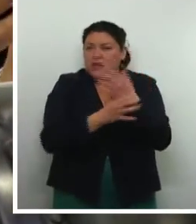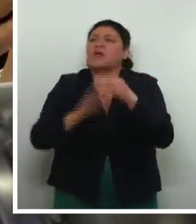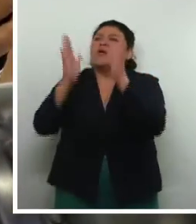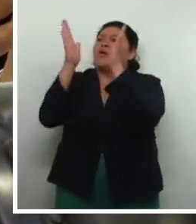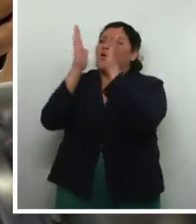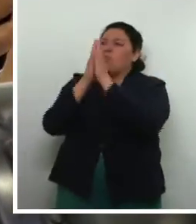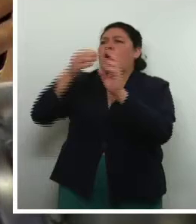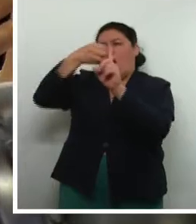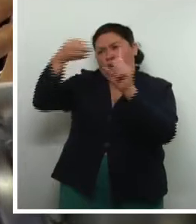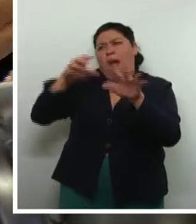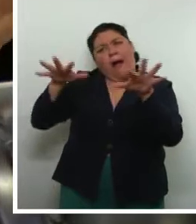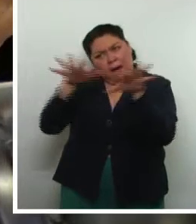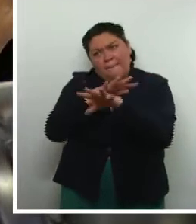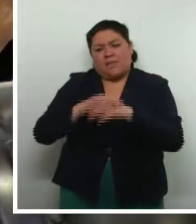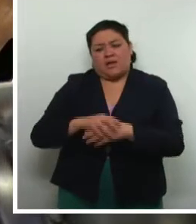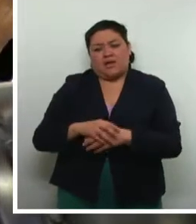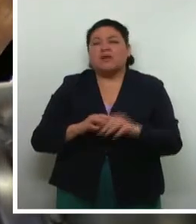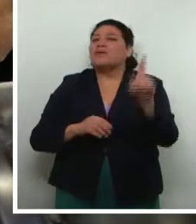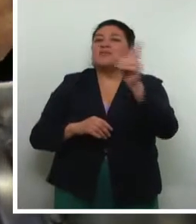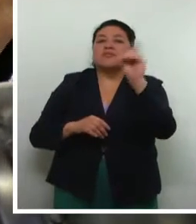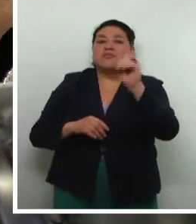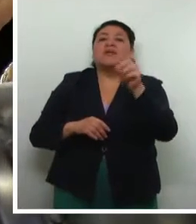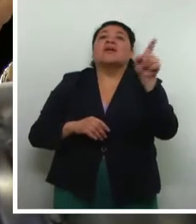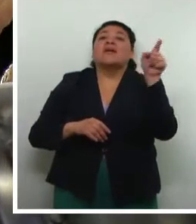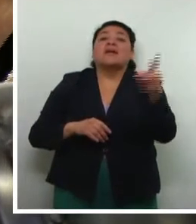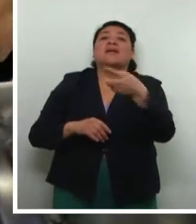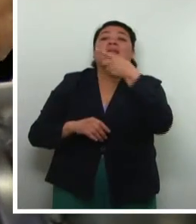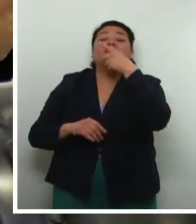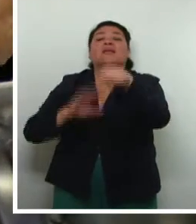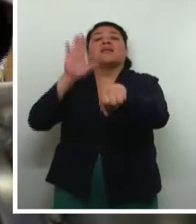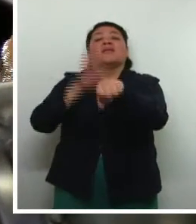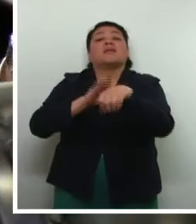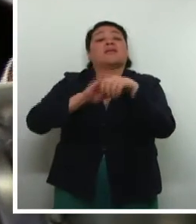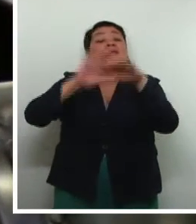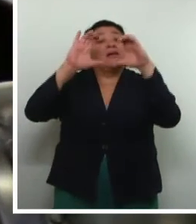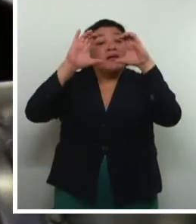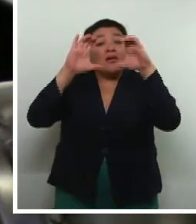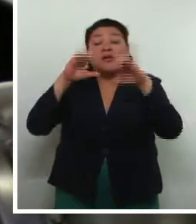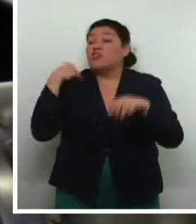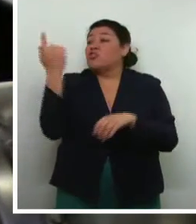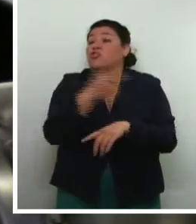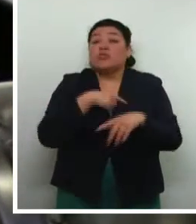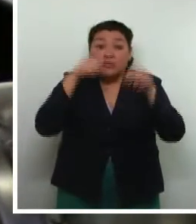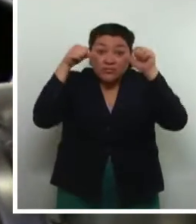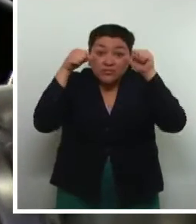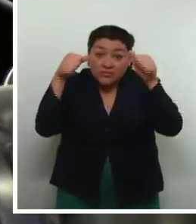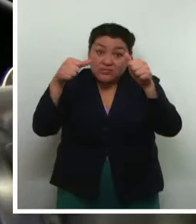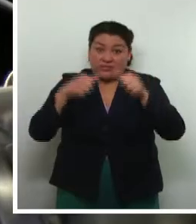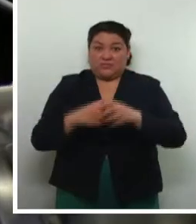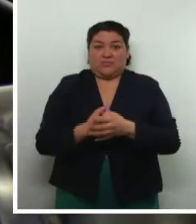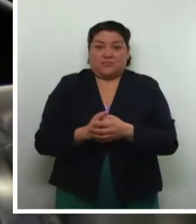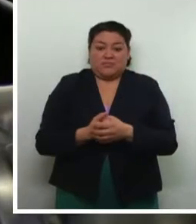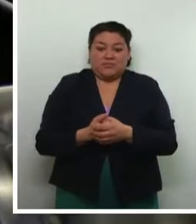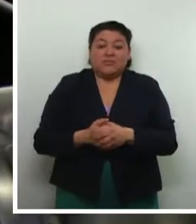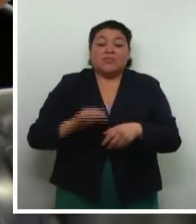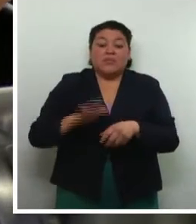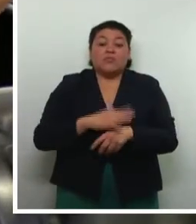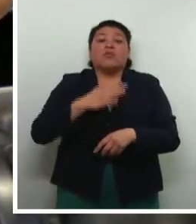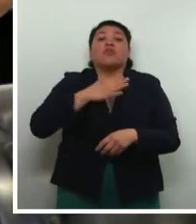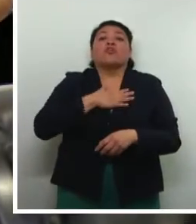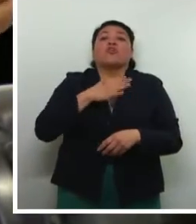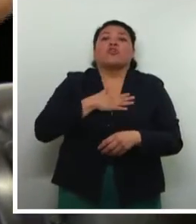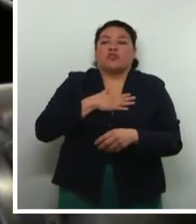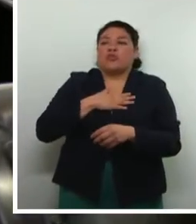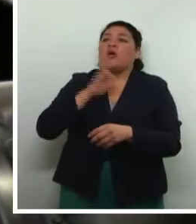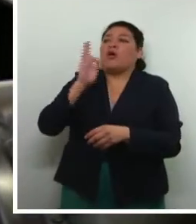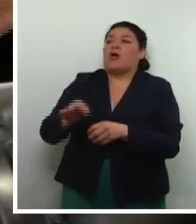el método. Nos está haciendo una llamada de atención a todos, porque nosotros mismos